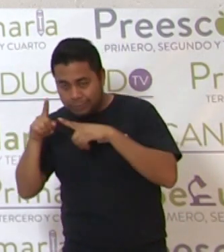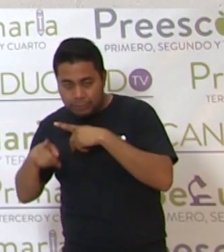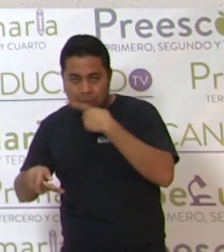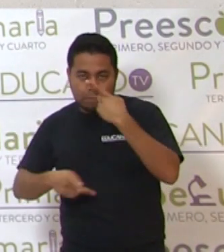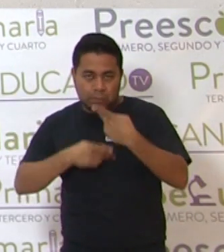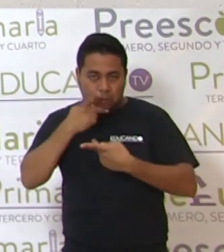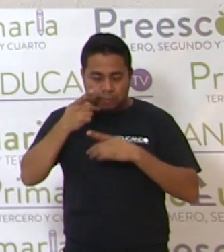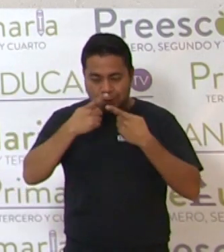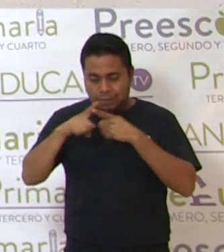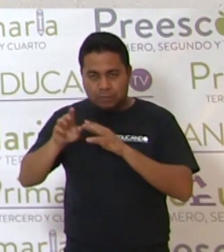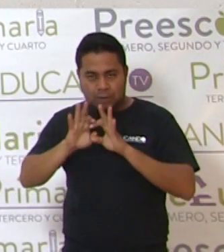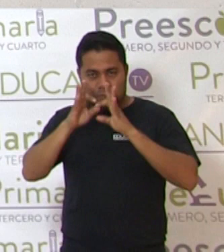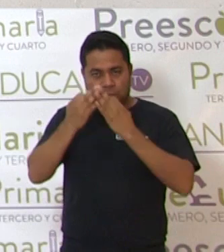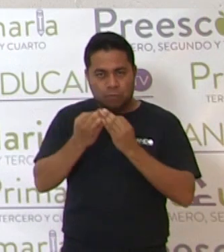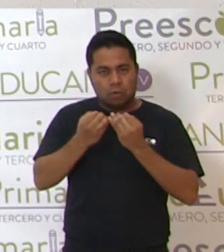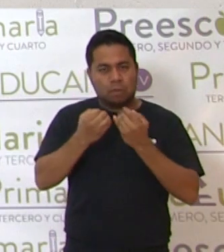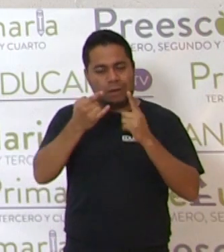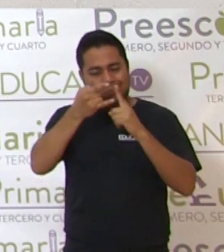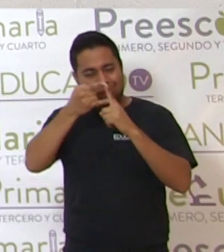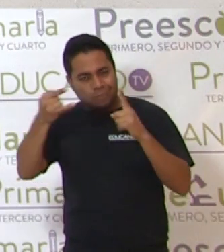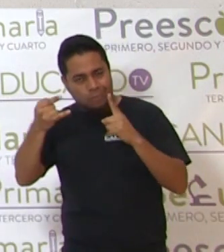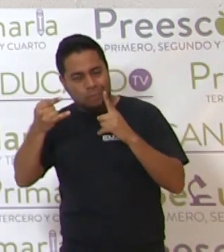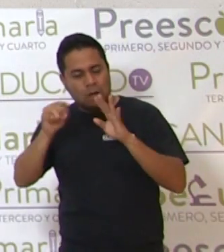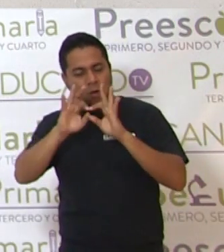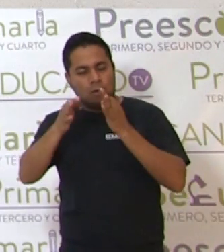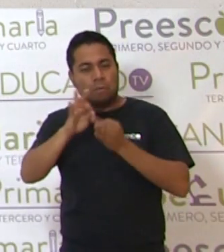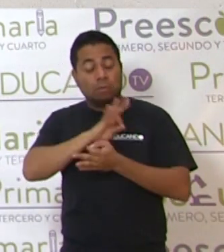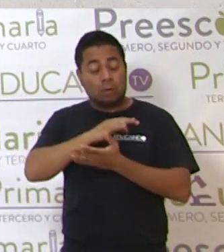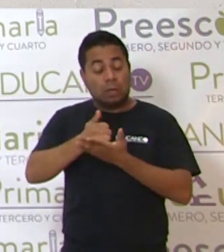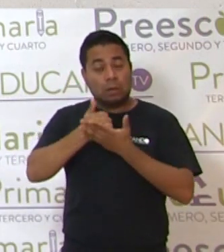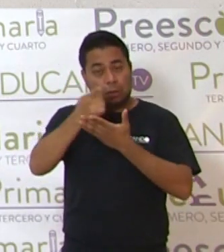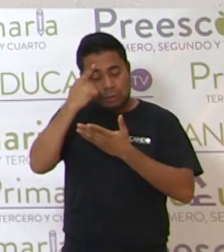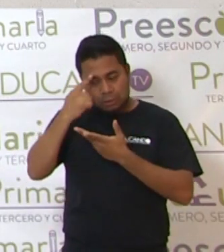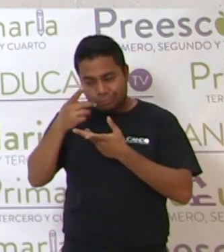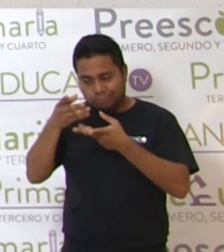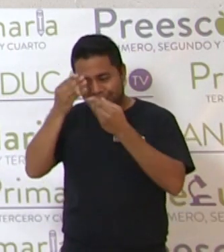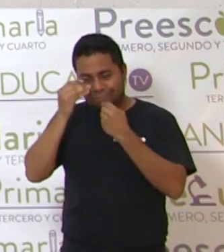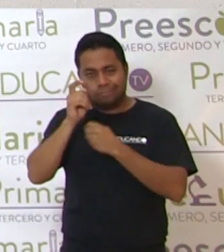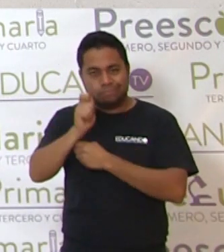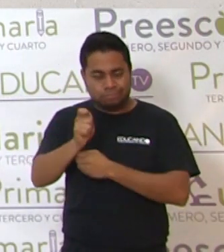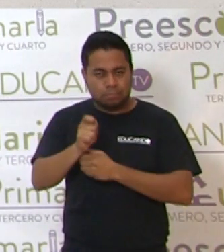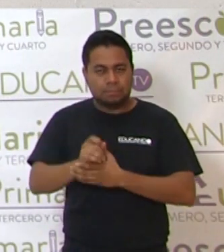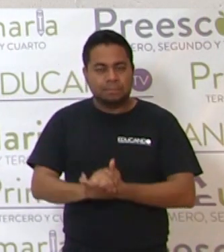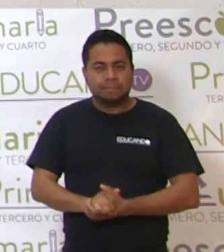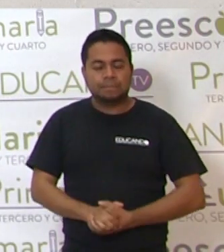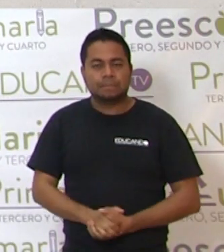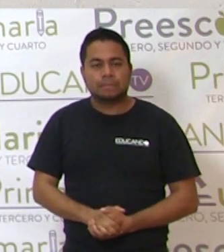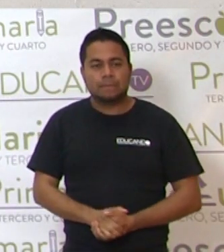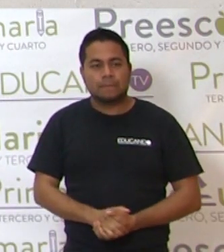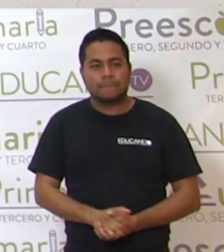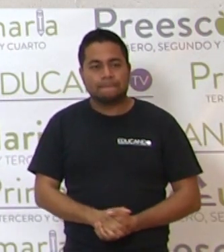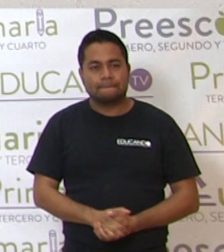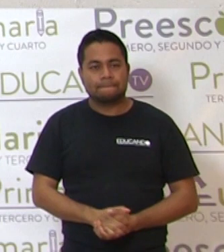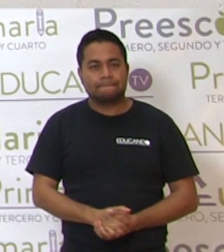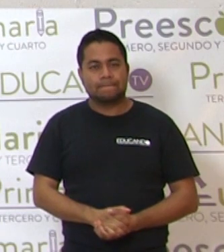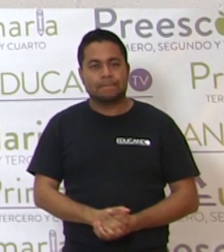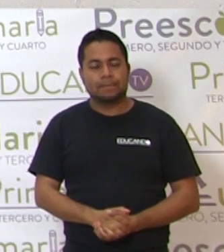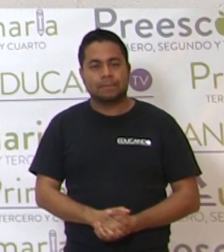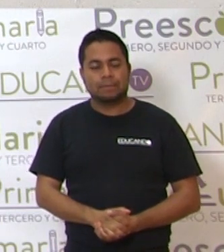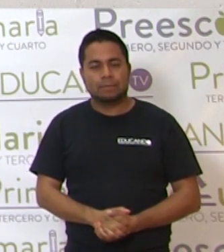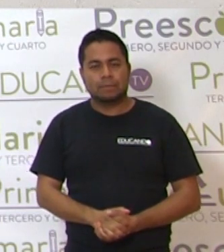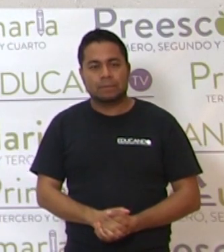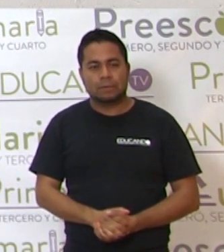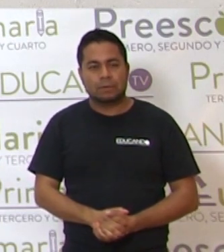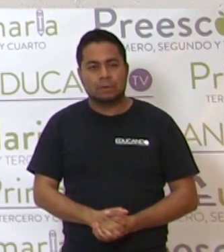o figuras geométricas que te pueden servir de referencia, ¿sí? Ok.